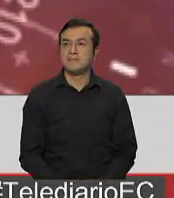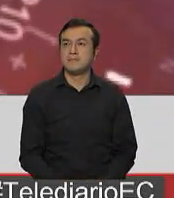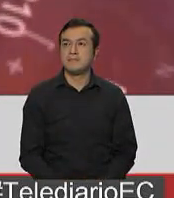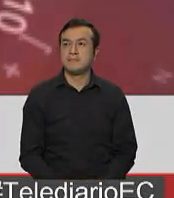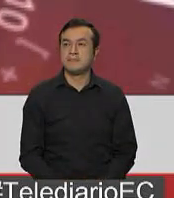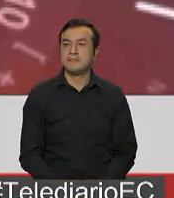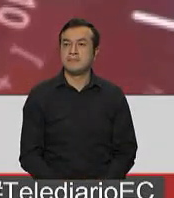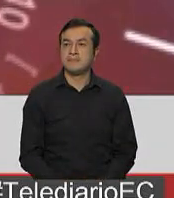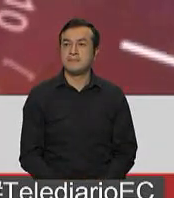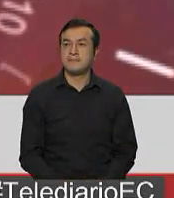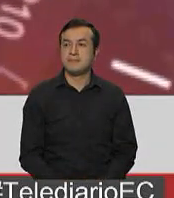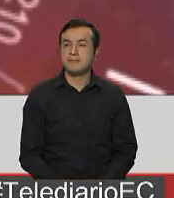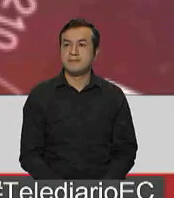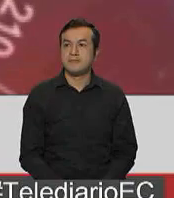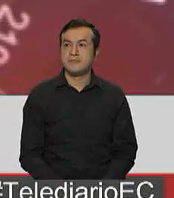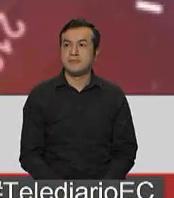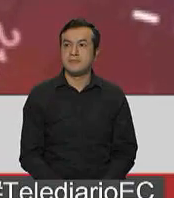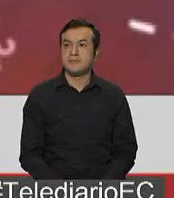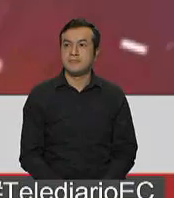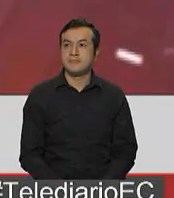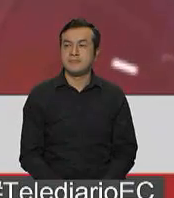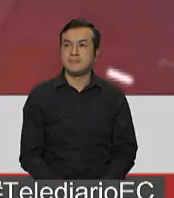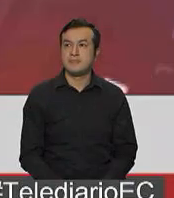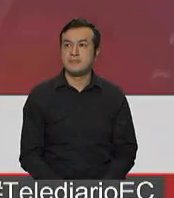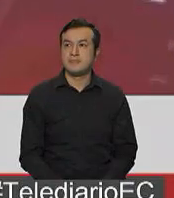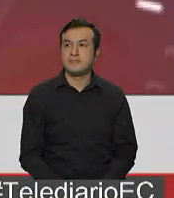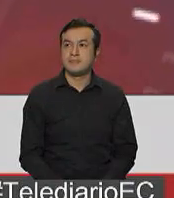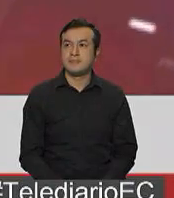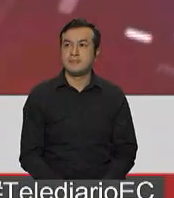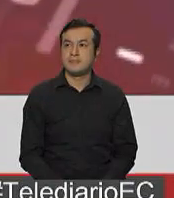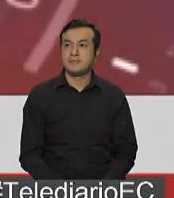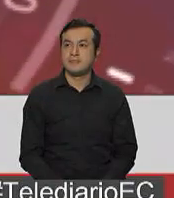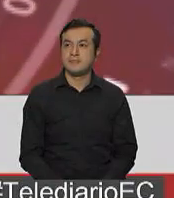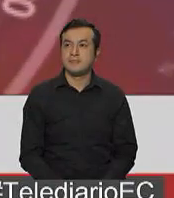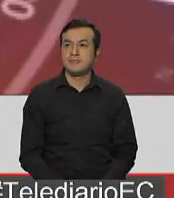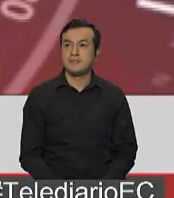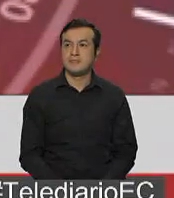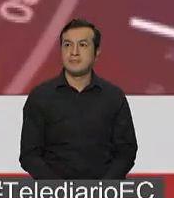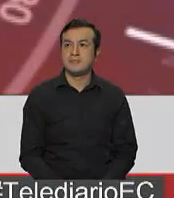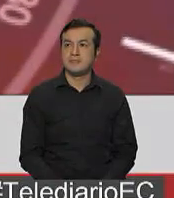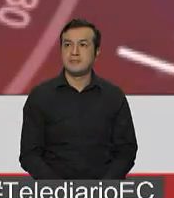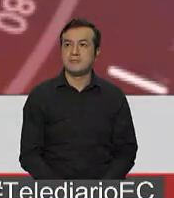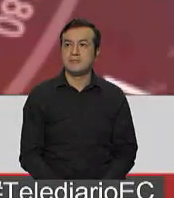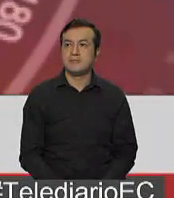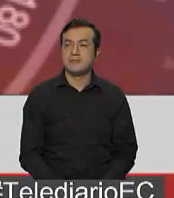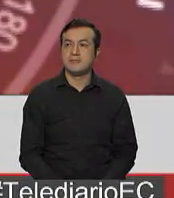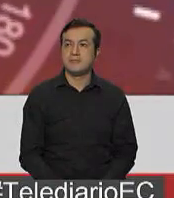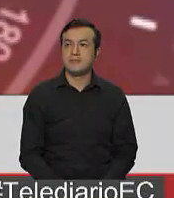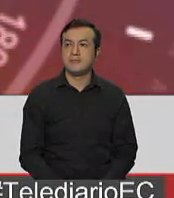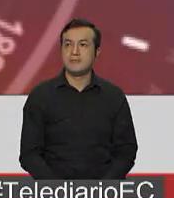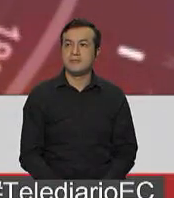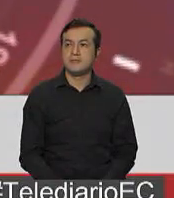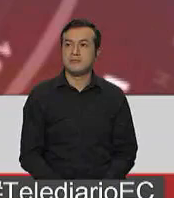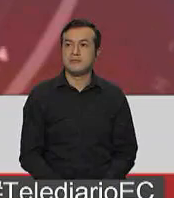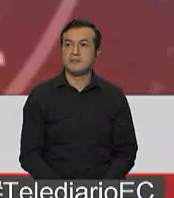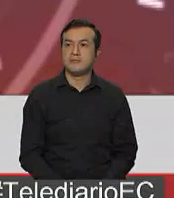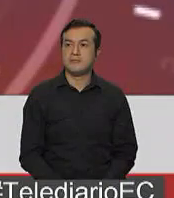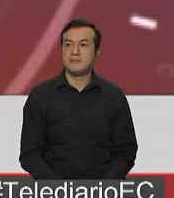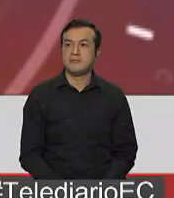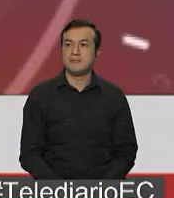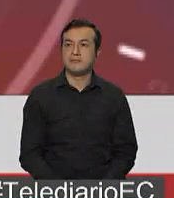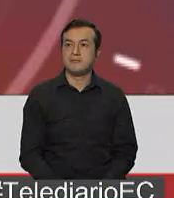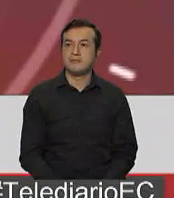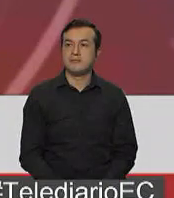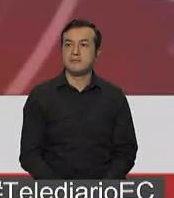Rutas Milagreñas, San, Rutas Empalmeñas, Kilómetro 26, Santa Marta, Expreso Milagro, Santa